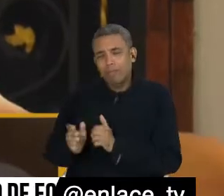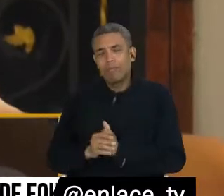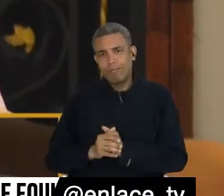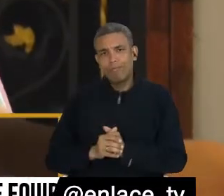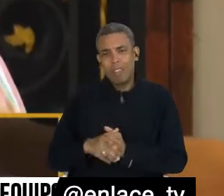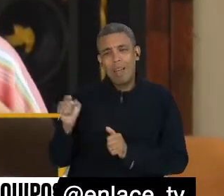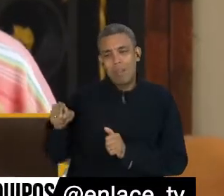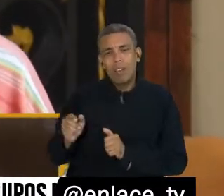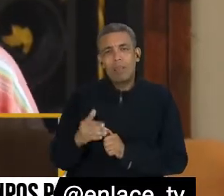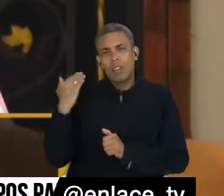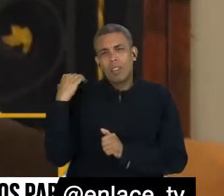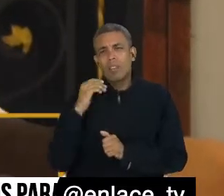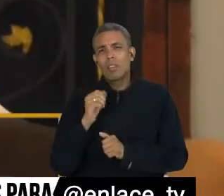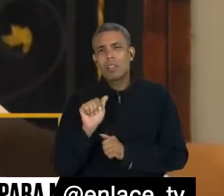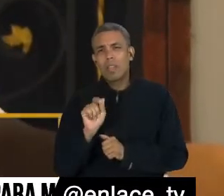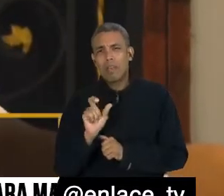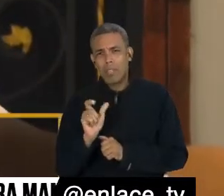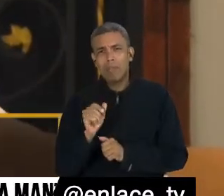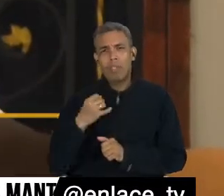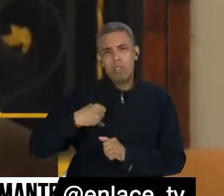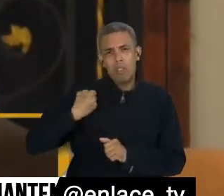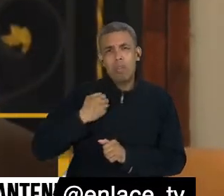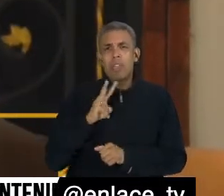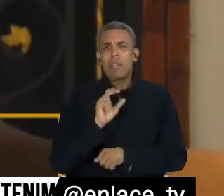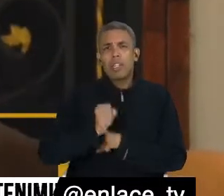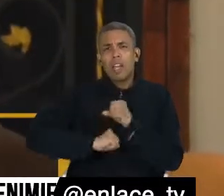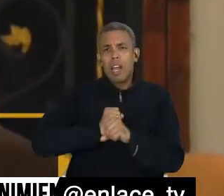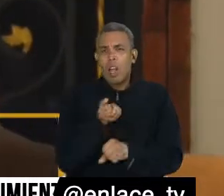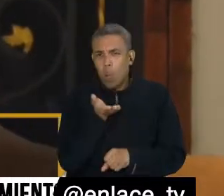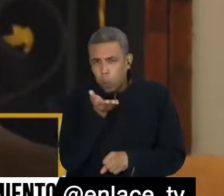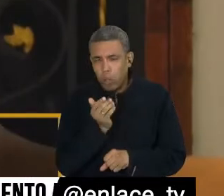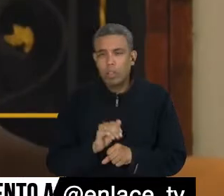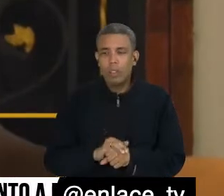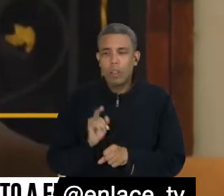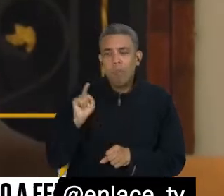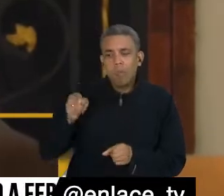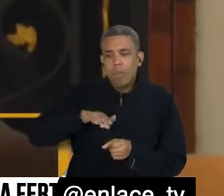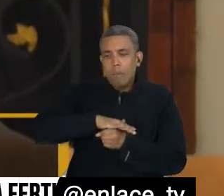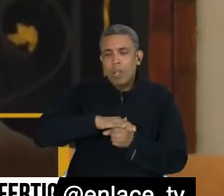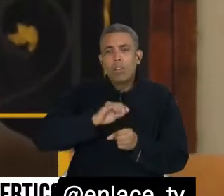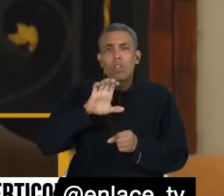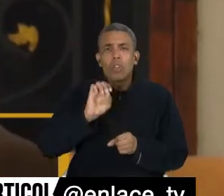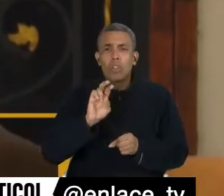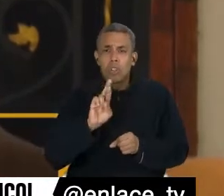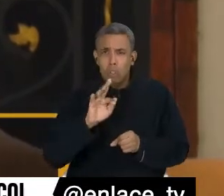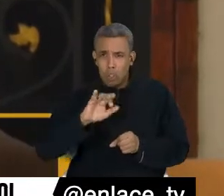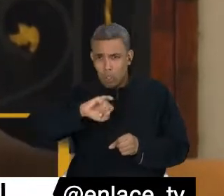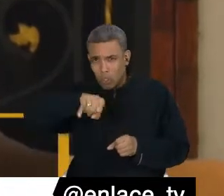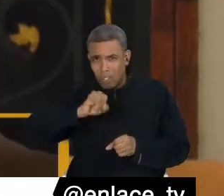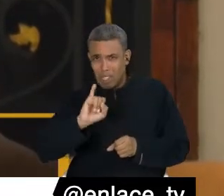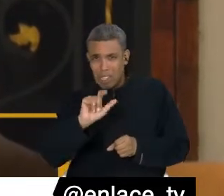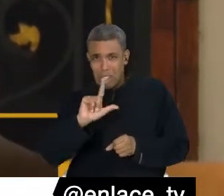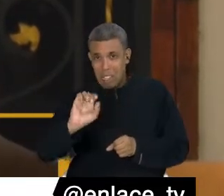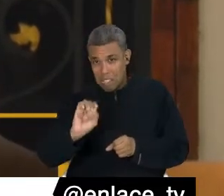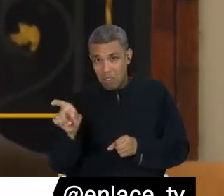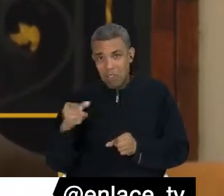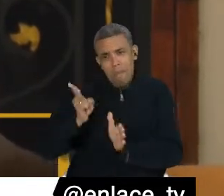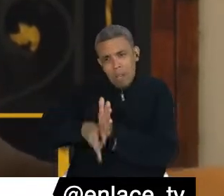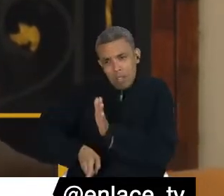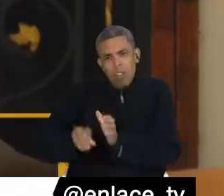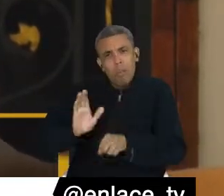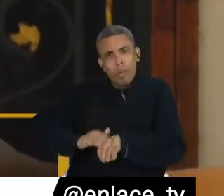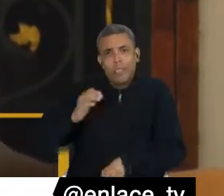fue asesinado un joven de 20 años en el barrio Cortijillo. Desconocemos los motivos, las causas, pero igual fue un crimen que afecta a